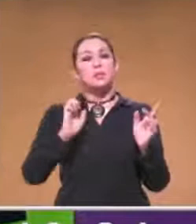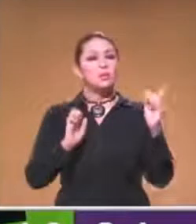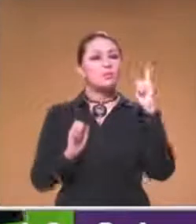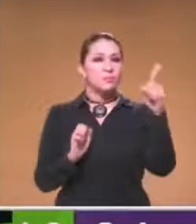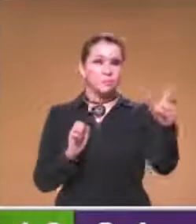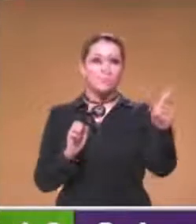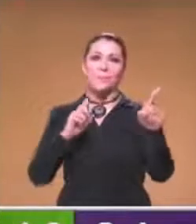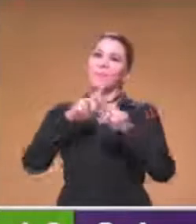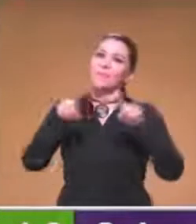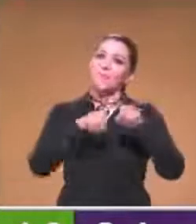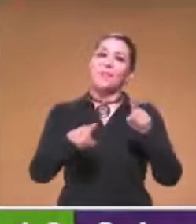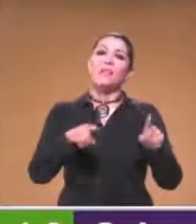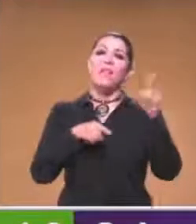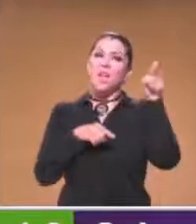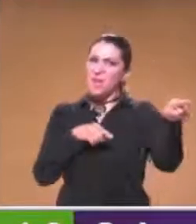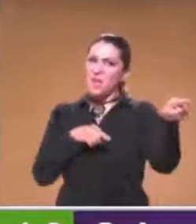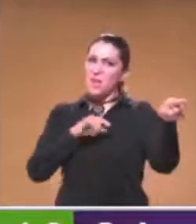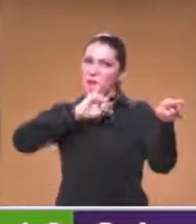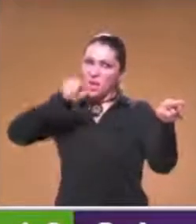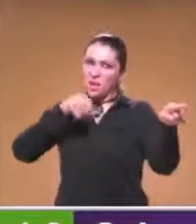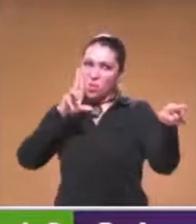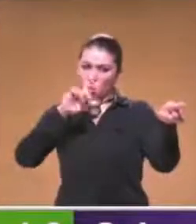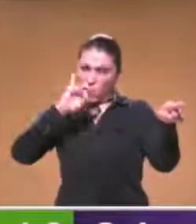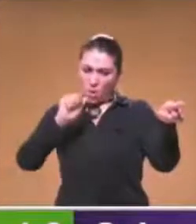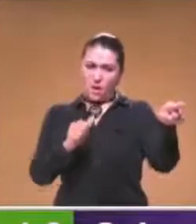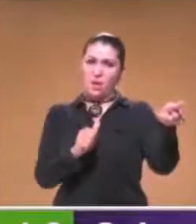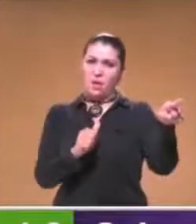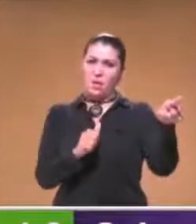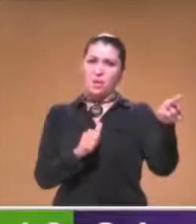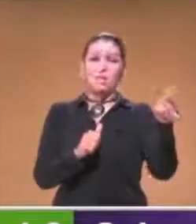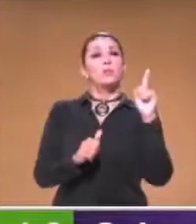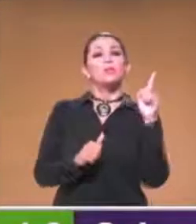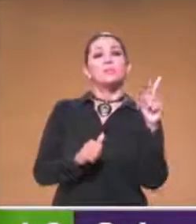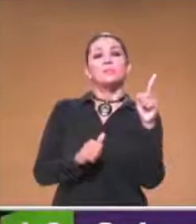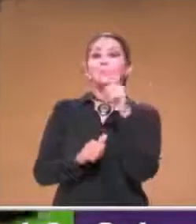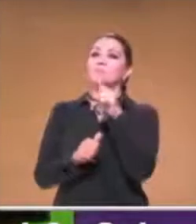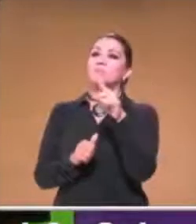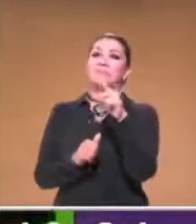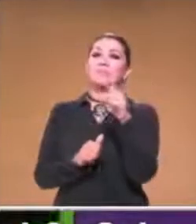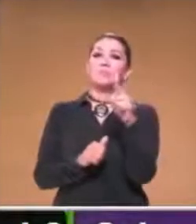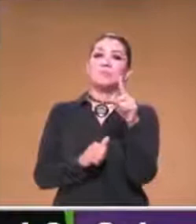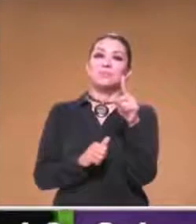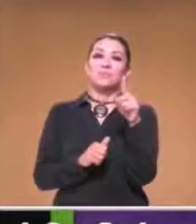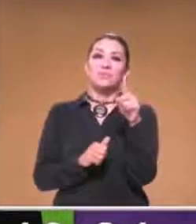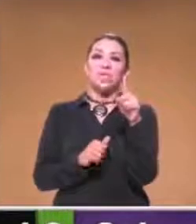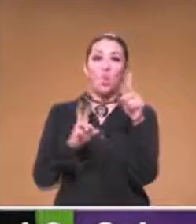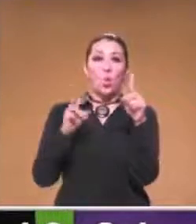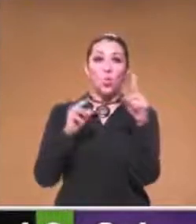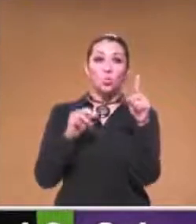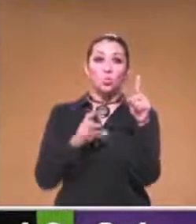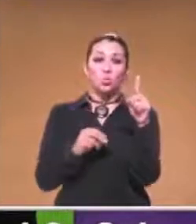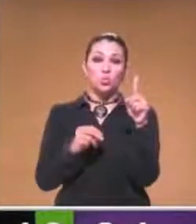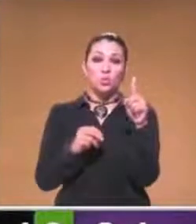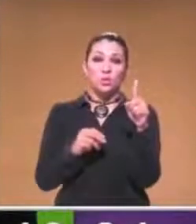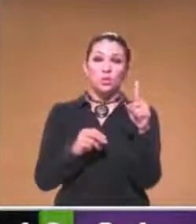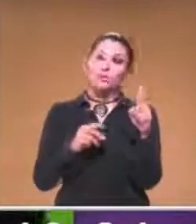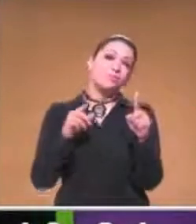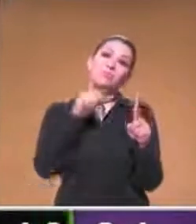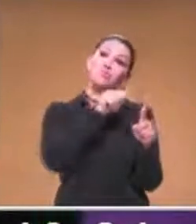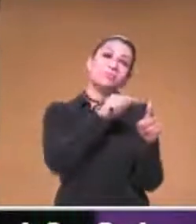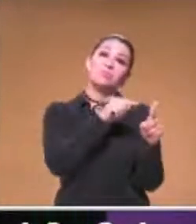Julia Roberts? Y si yo señalo la primera imagen, puedes ver que no lo es. Entonces la respuesta sería No, she is